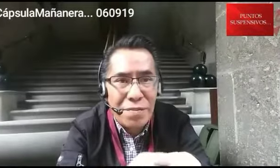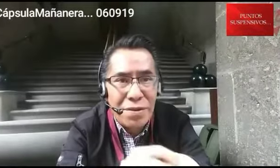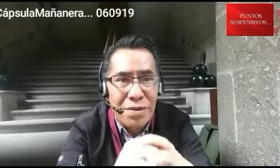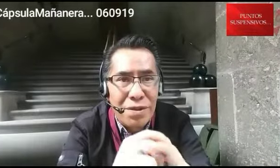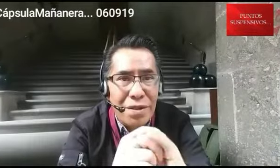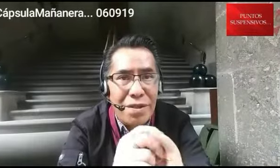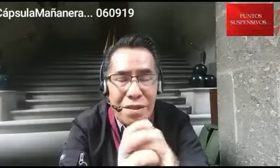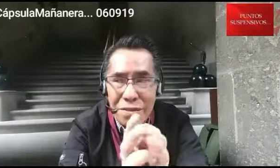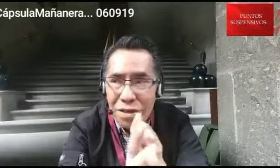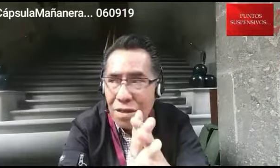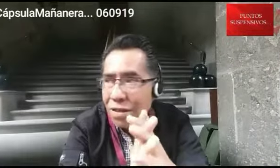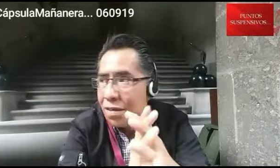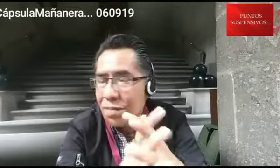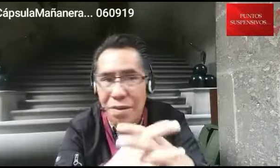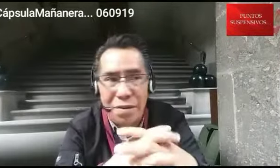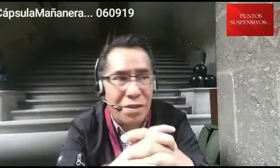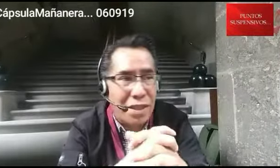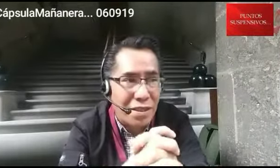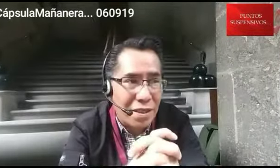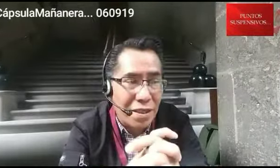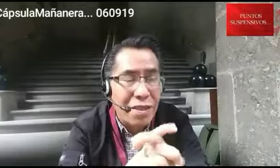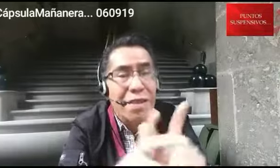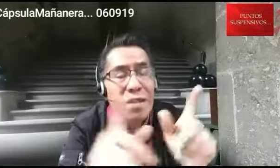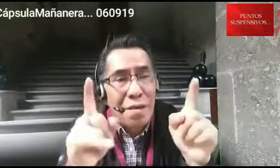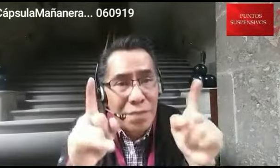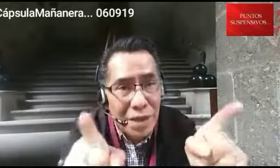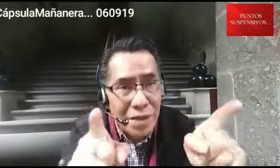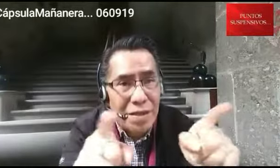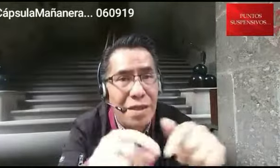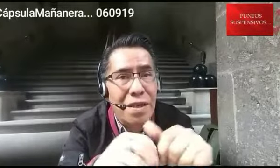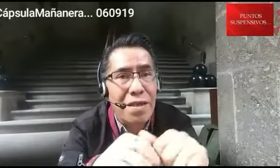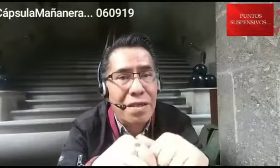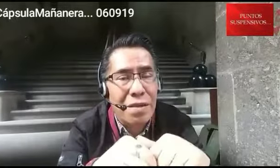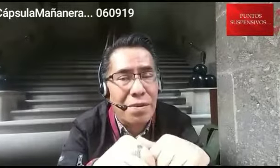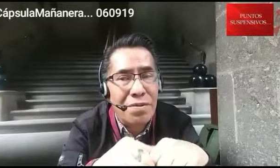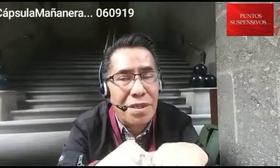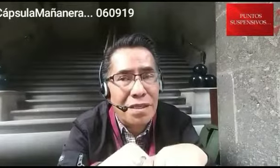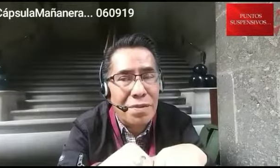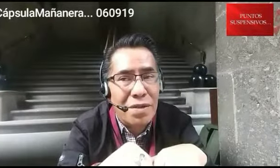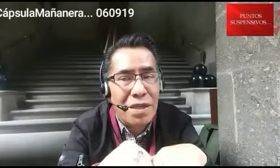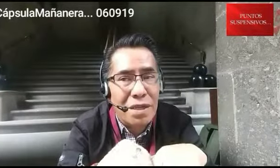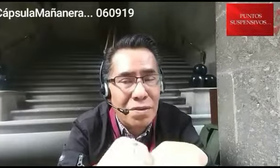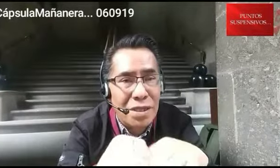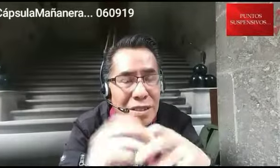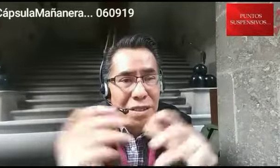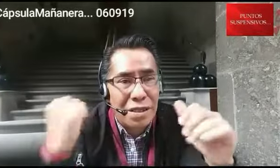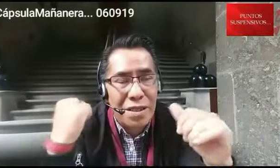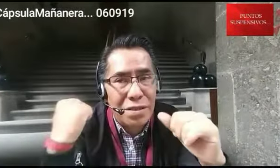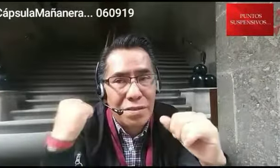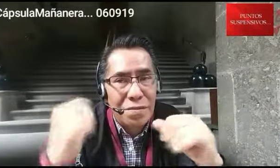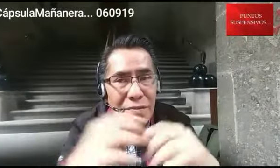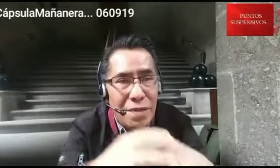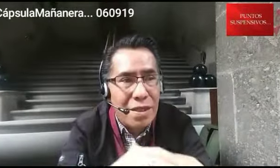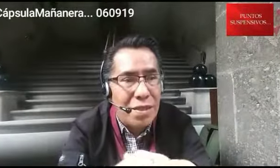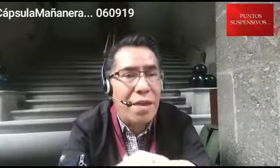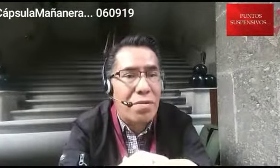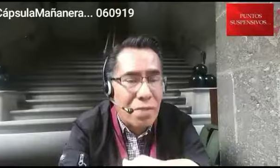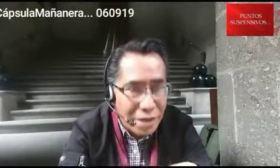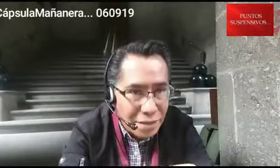ahí atentos, amigos. Esto se empieza a ver muy interesante. También se le preguntó a Andrés Manuel y él dijo que sí, que